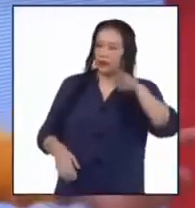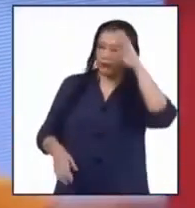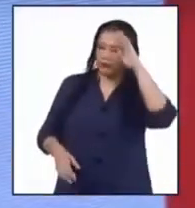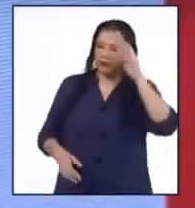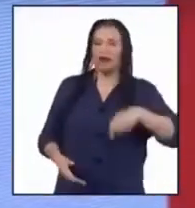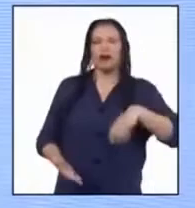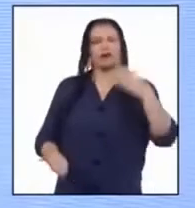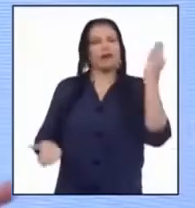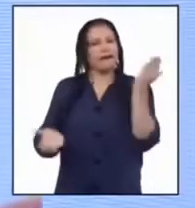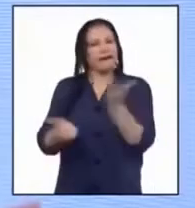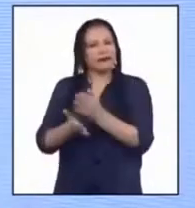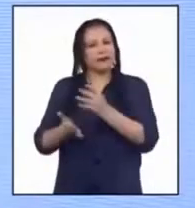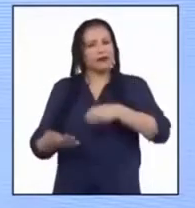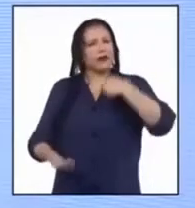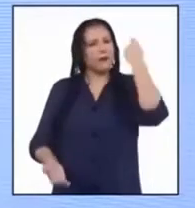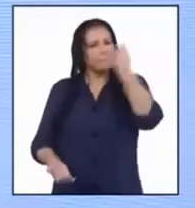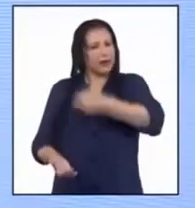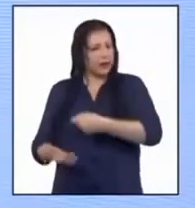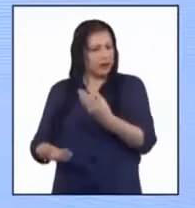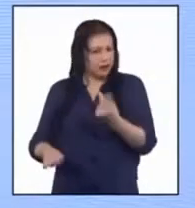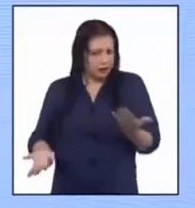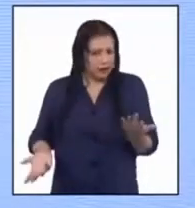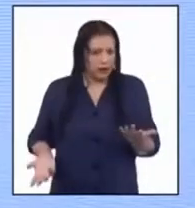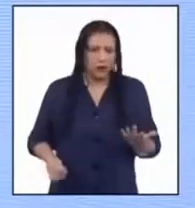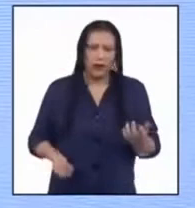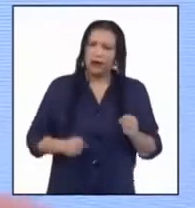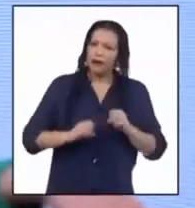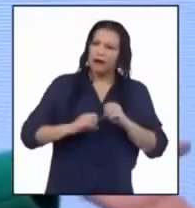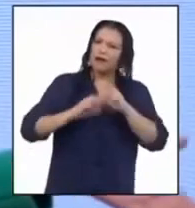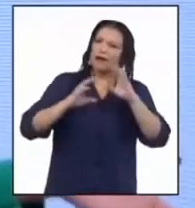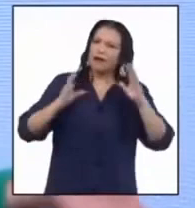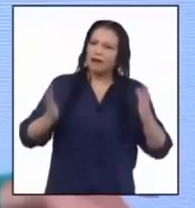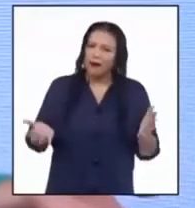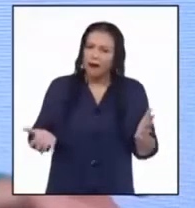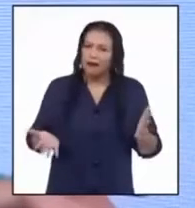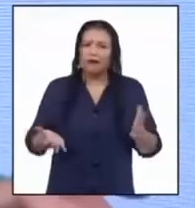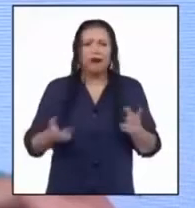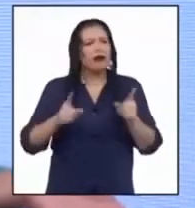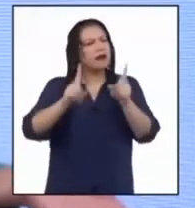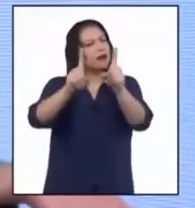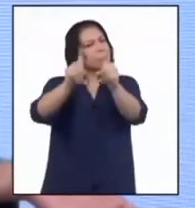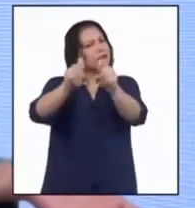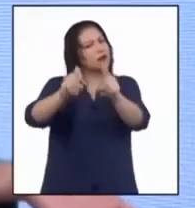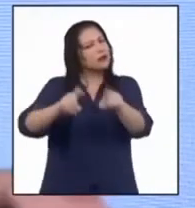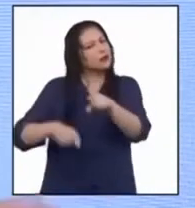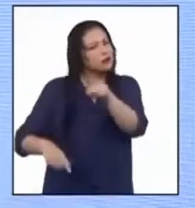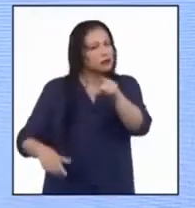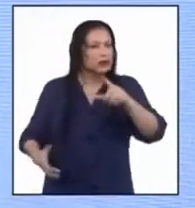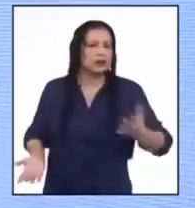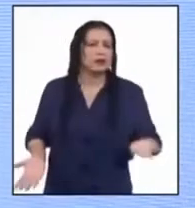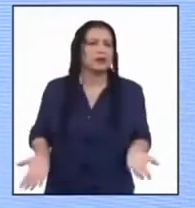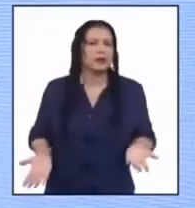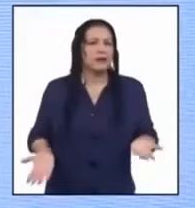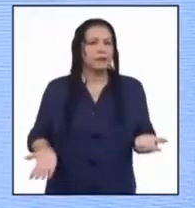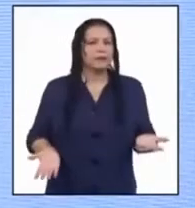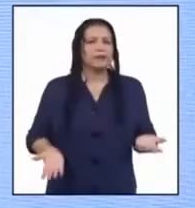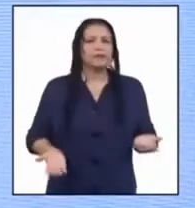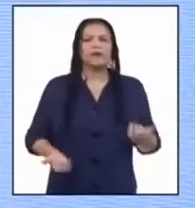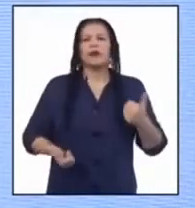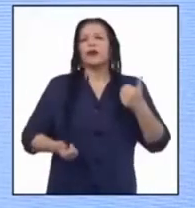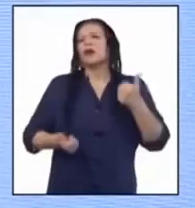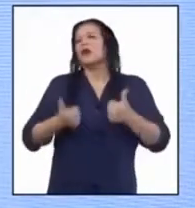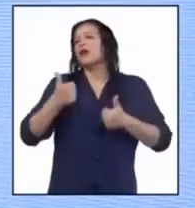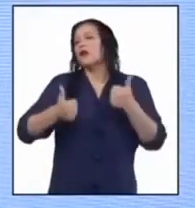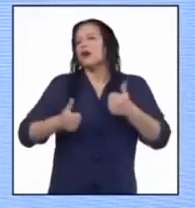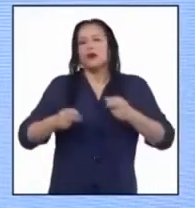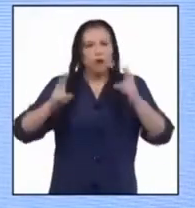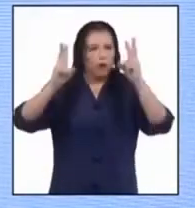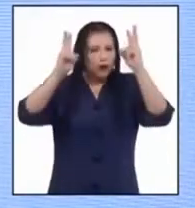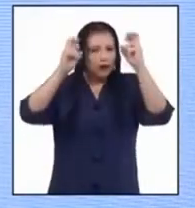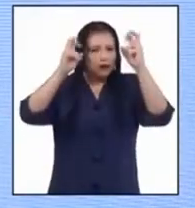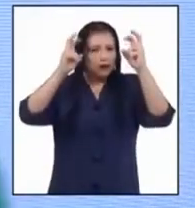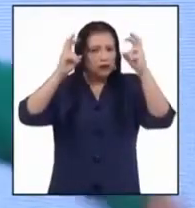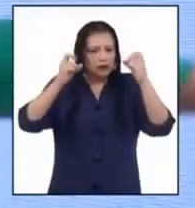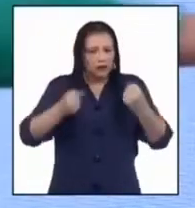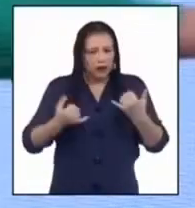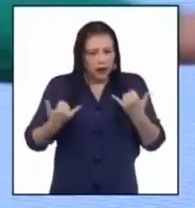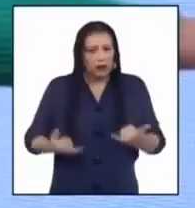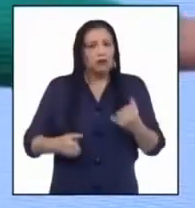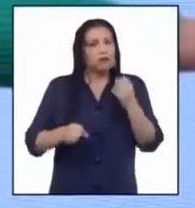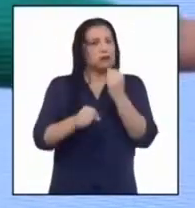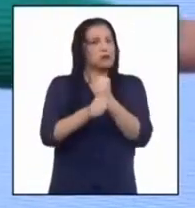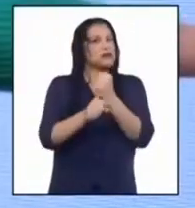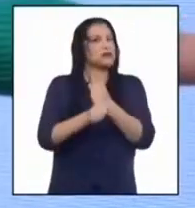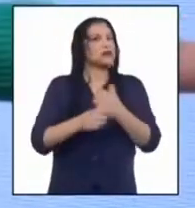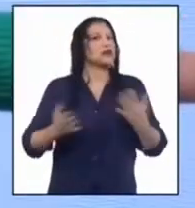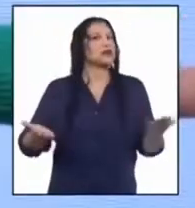multa. Pero claro, pues. A ver, chicas y chicos, ¿qué tema creen que trabajaremos hoy?